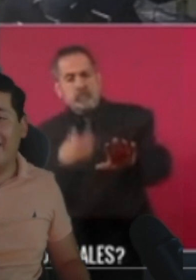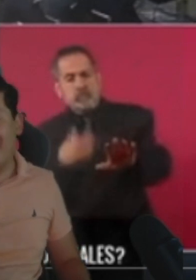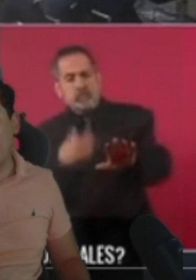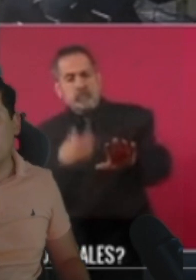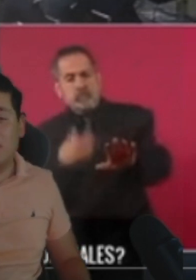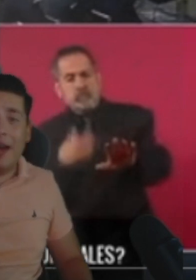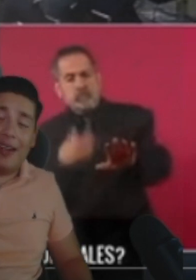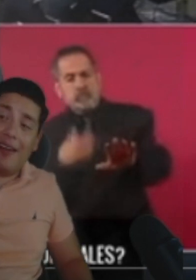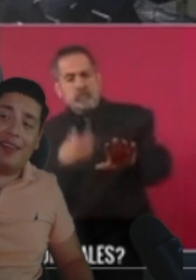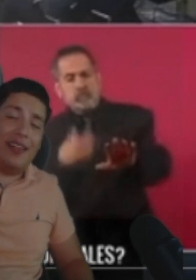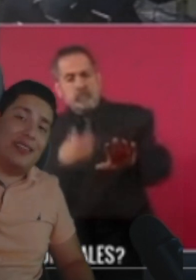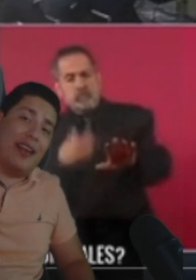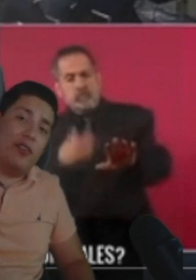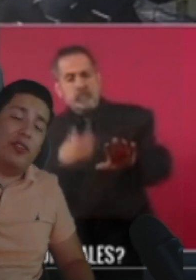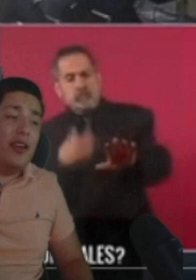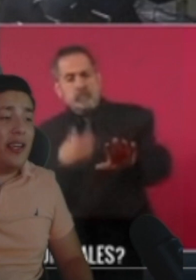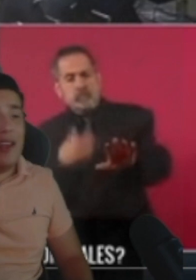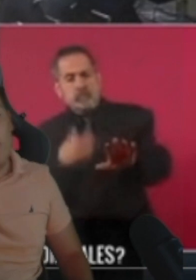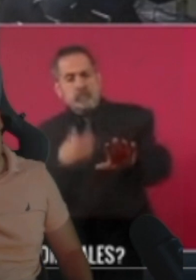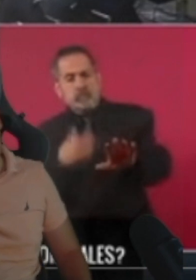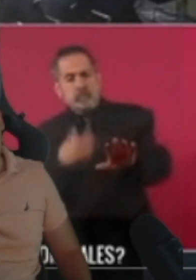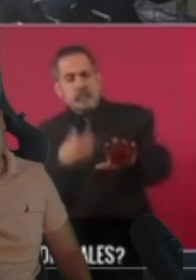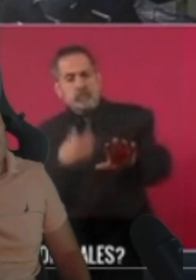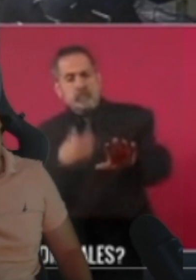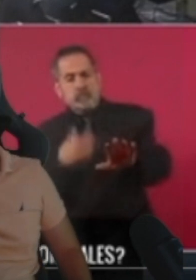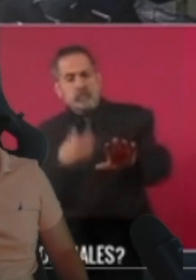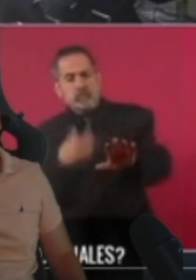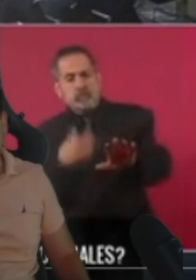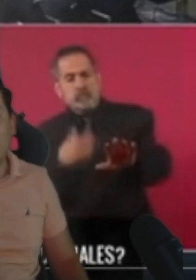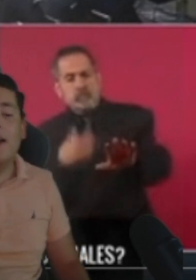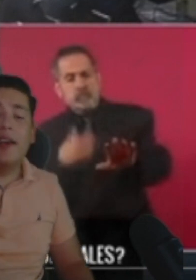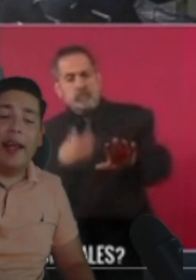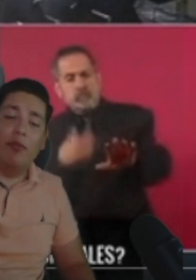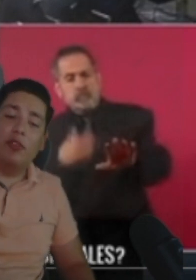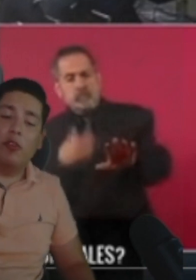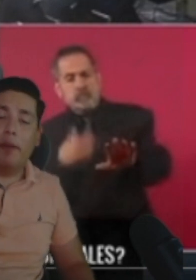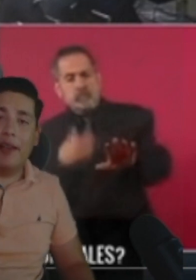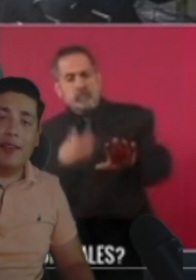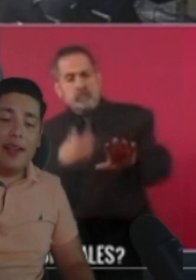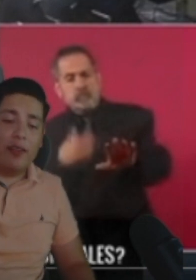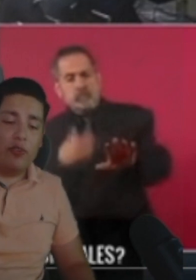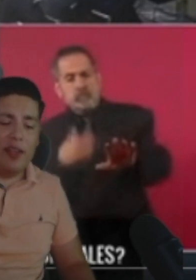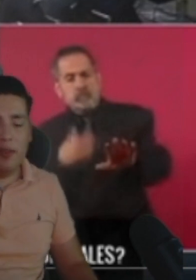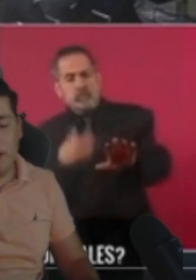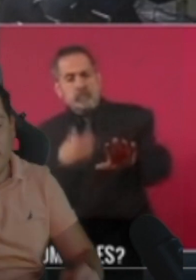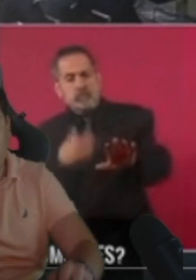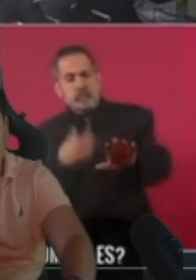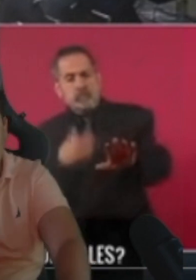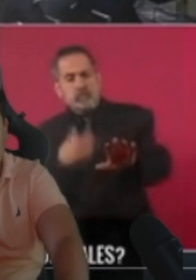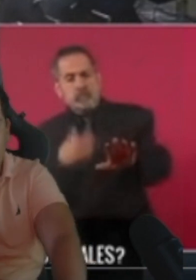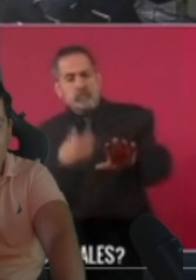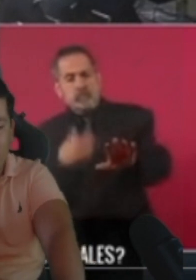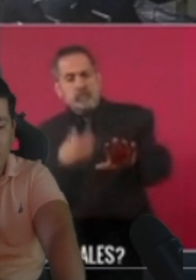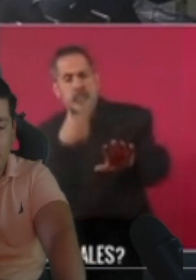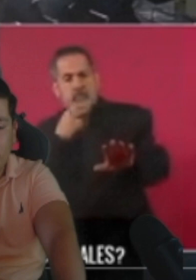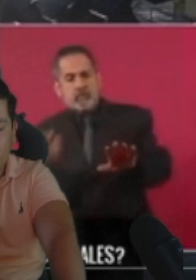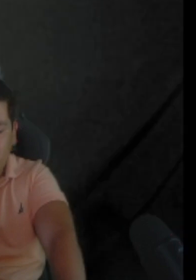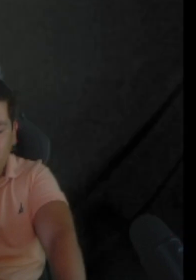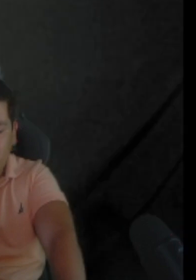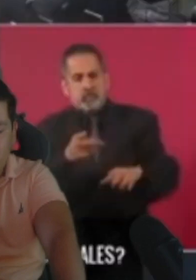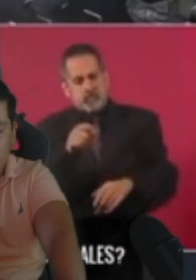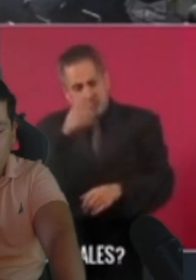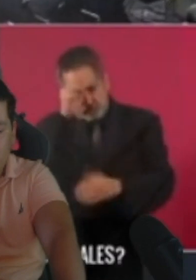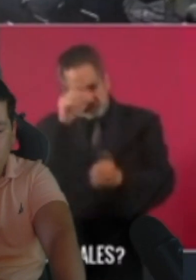de ir a votar cada 3 años y ya olvidarnos de qué es lo que pasa en nuestro país. Escuchemos qué fue lo que dijo el presidente. Que